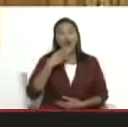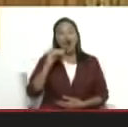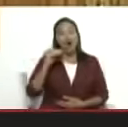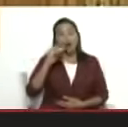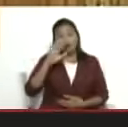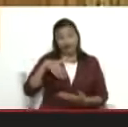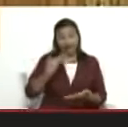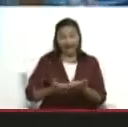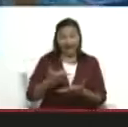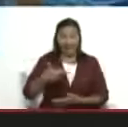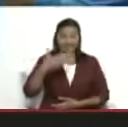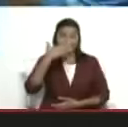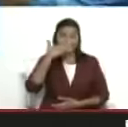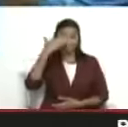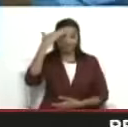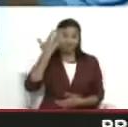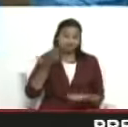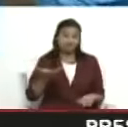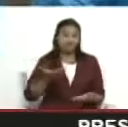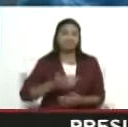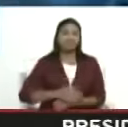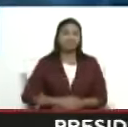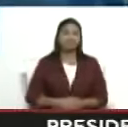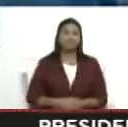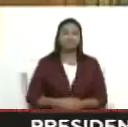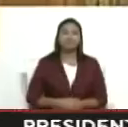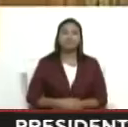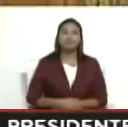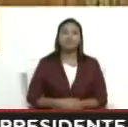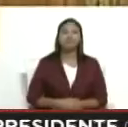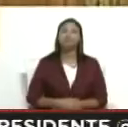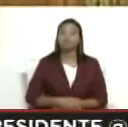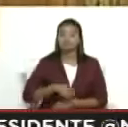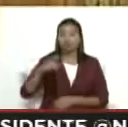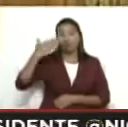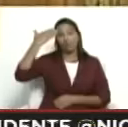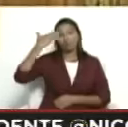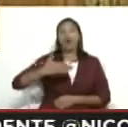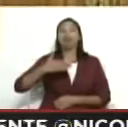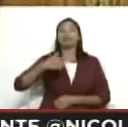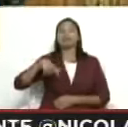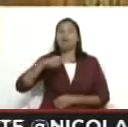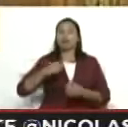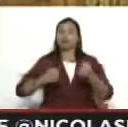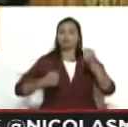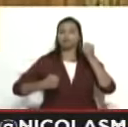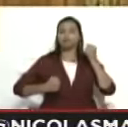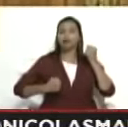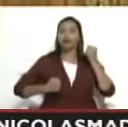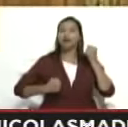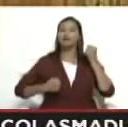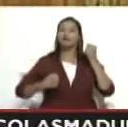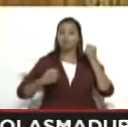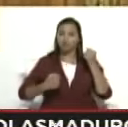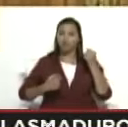A petición de Padrino, con el comandante del ejército, están los comandantes de